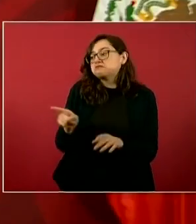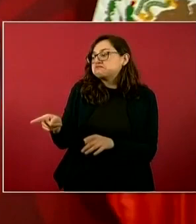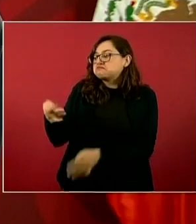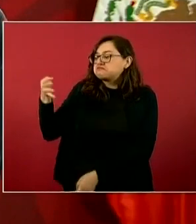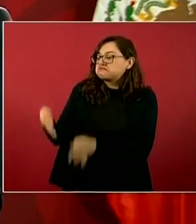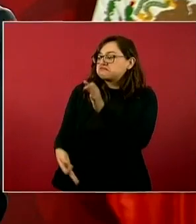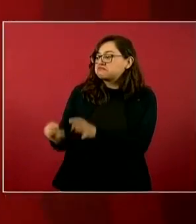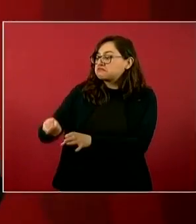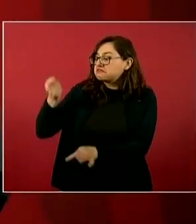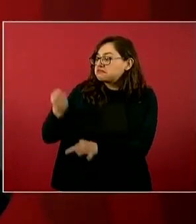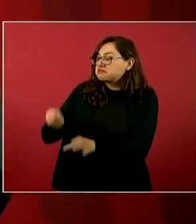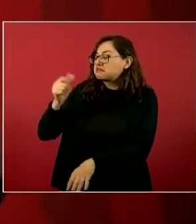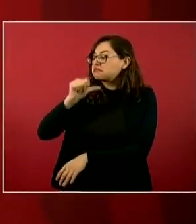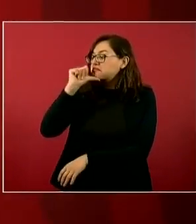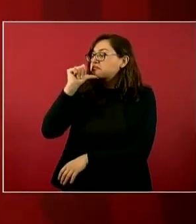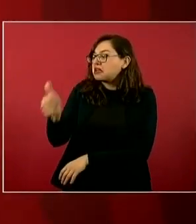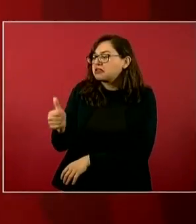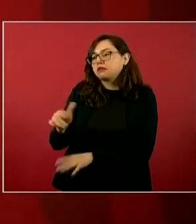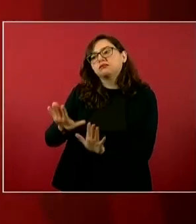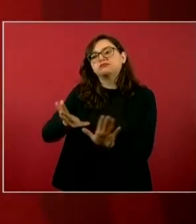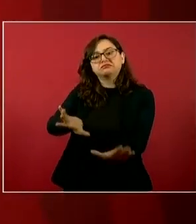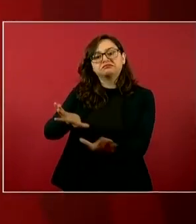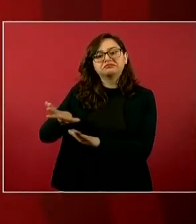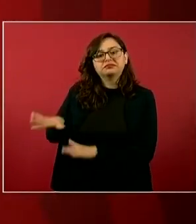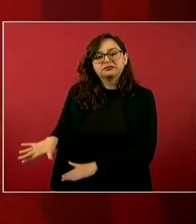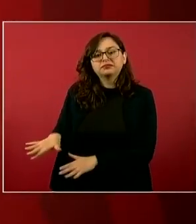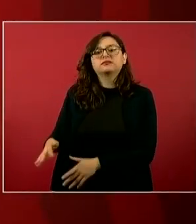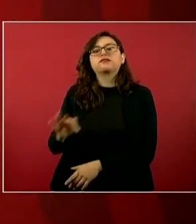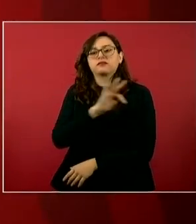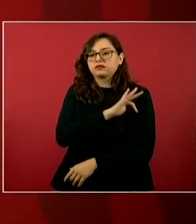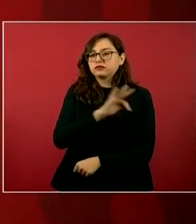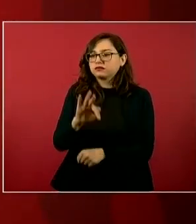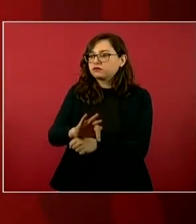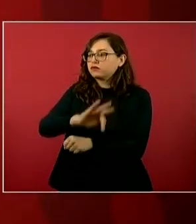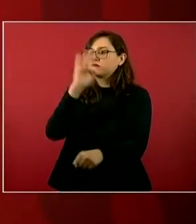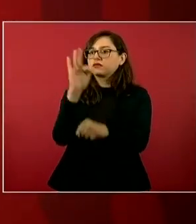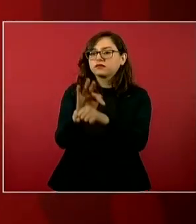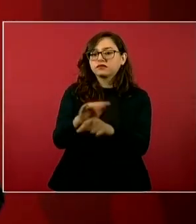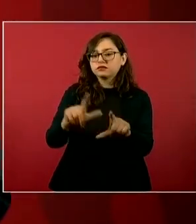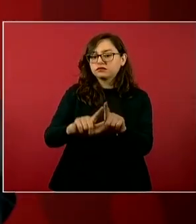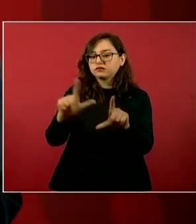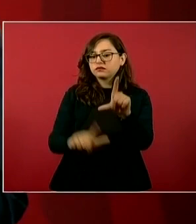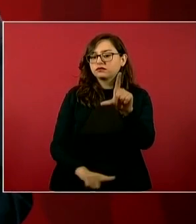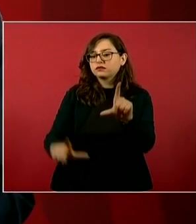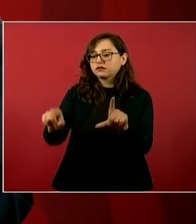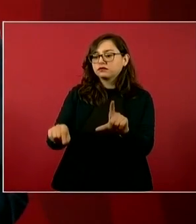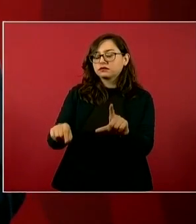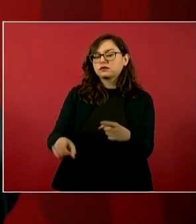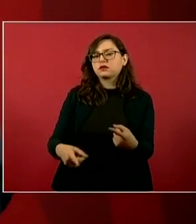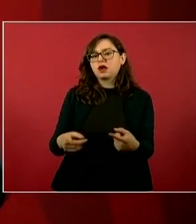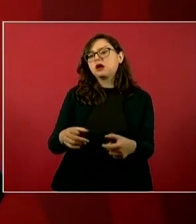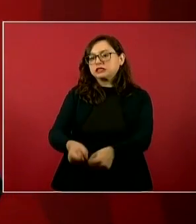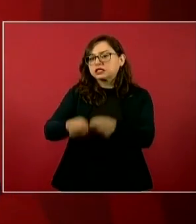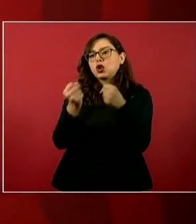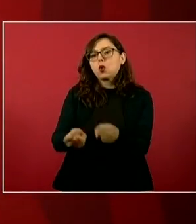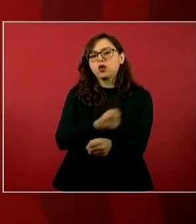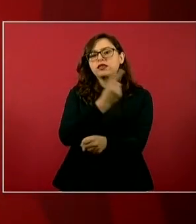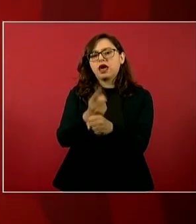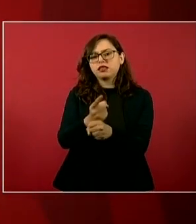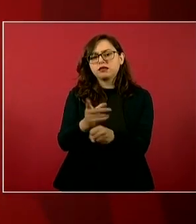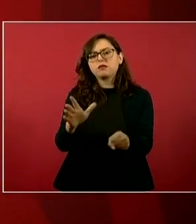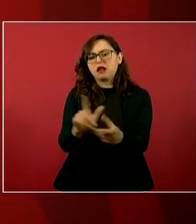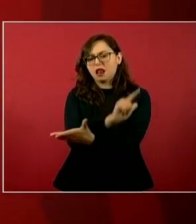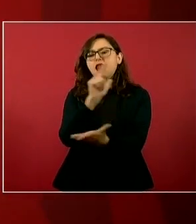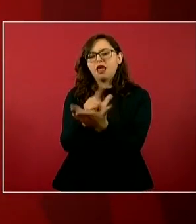está interviniendo un gobierno extranjero, porque se está perdiendo dinero de la hacienda